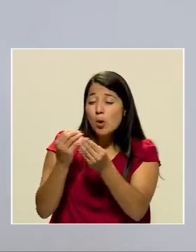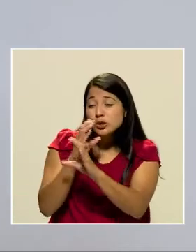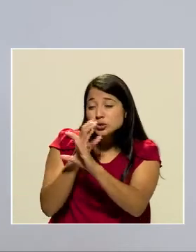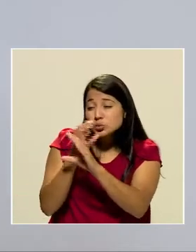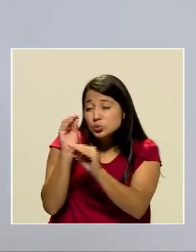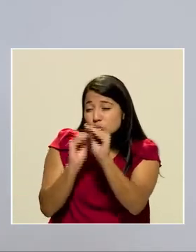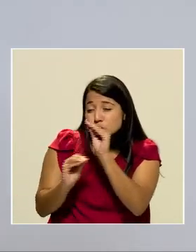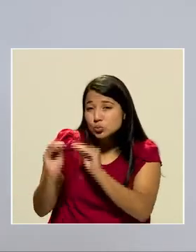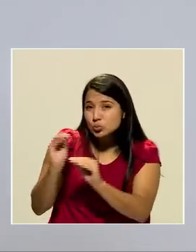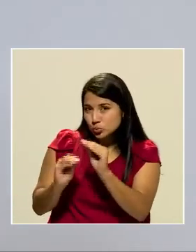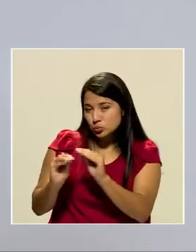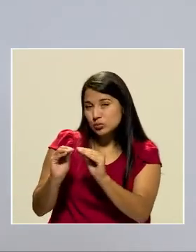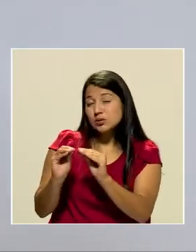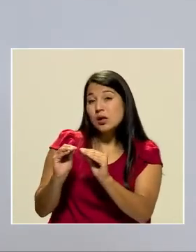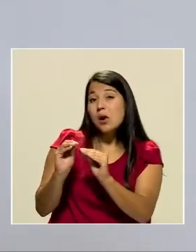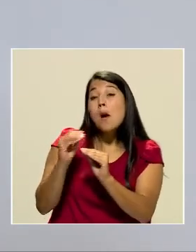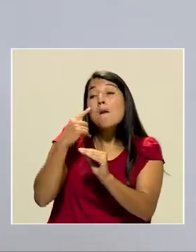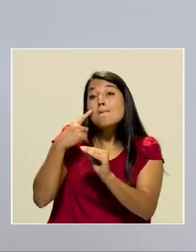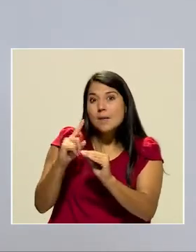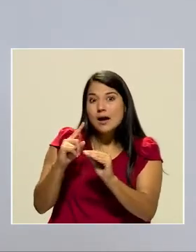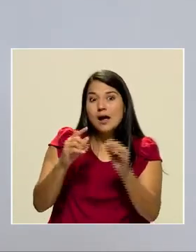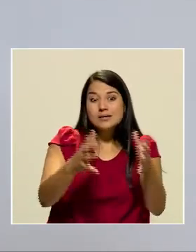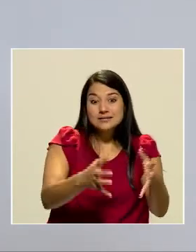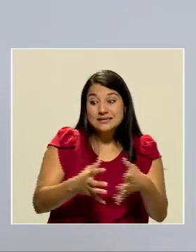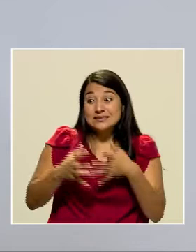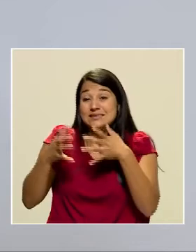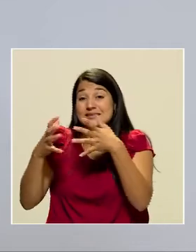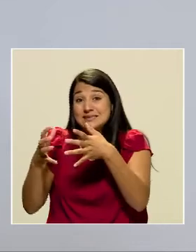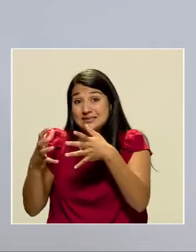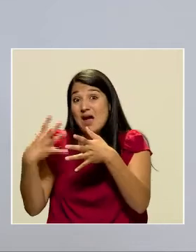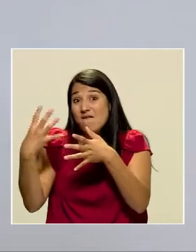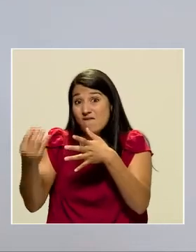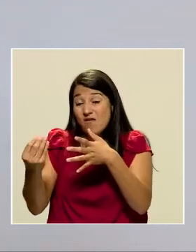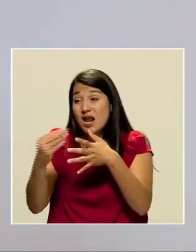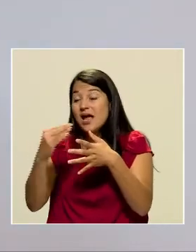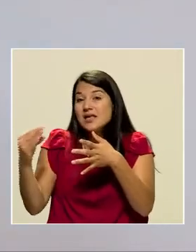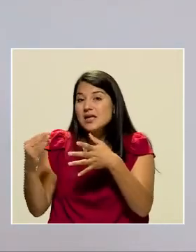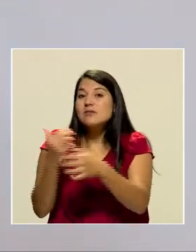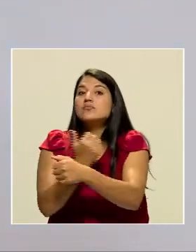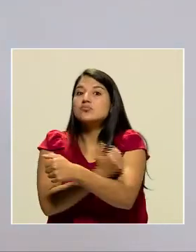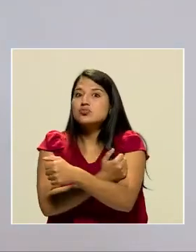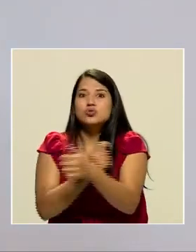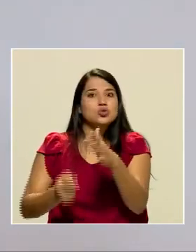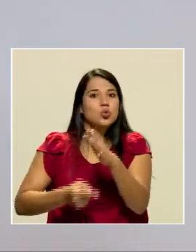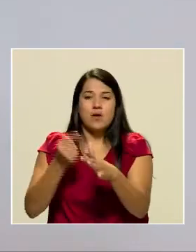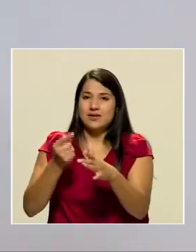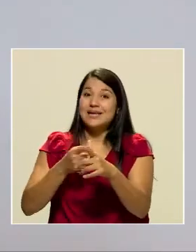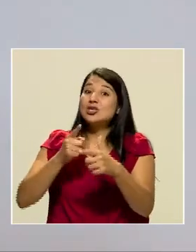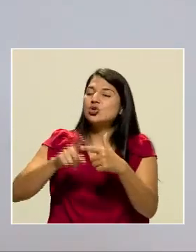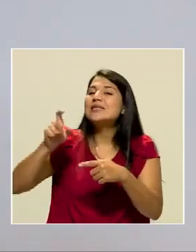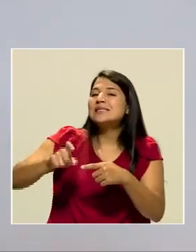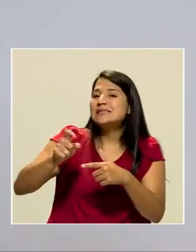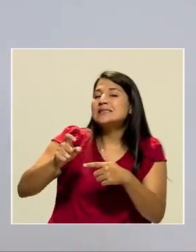de descongelamiento y de aplicación inmediato, lo cual requiere también de un entrenamiento un poquito